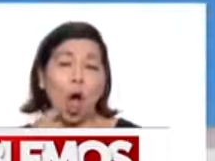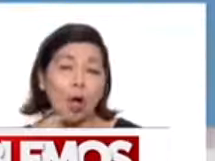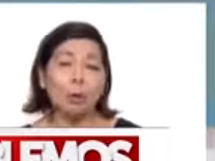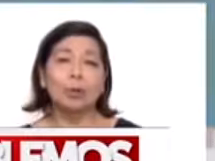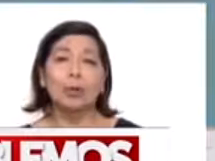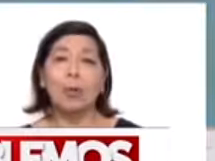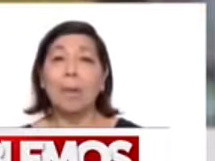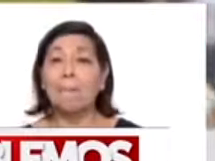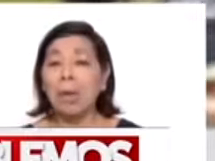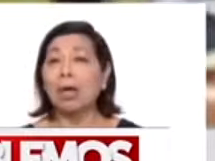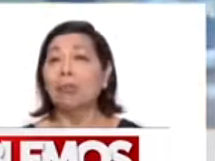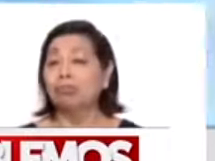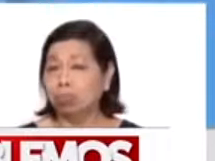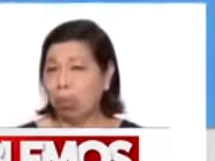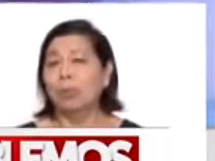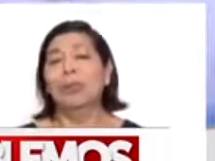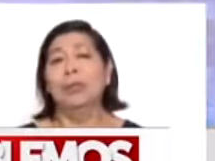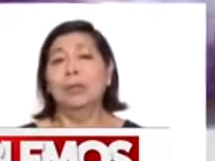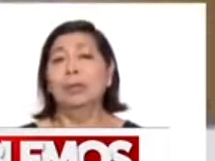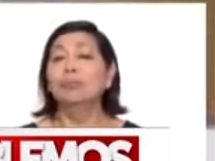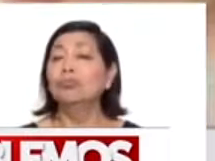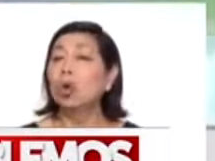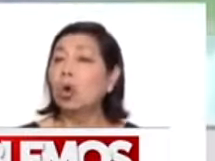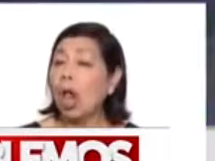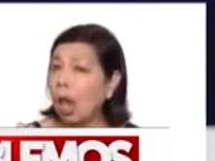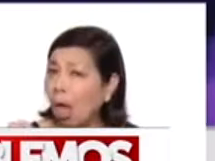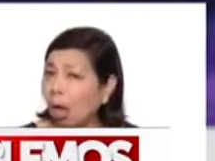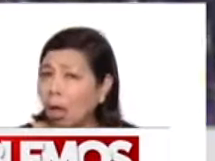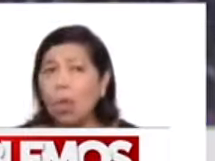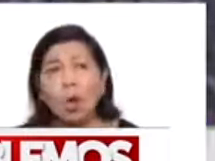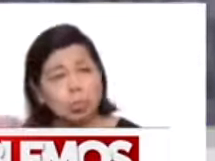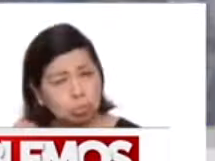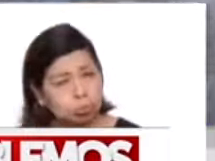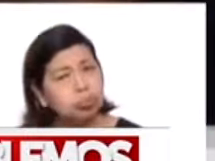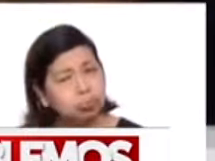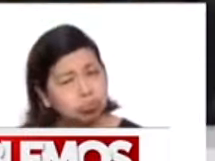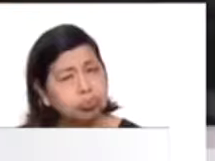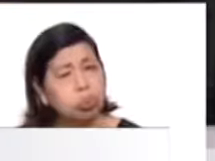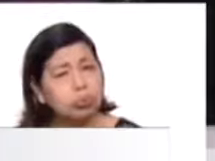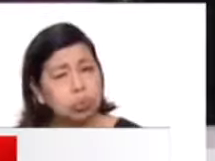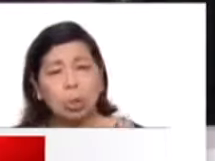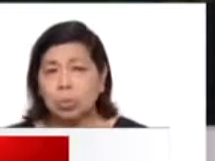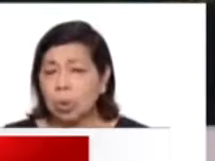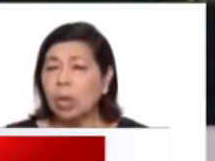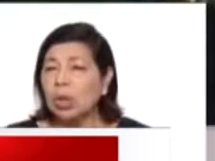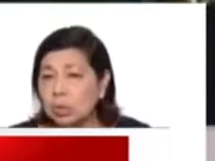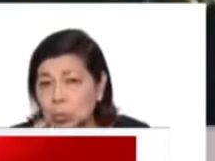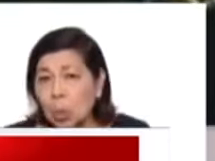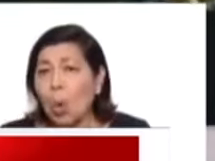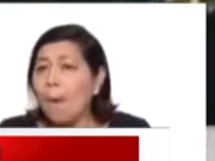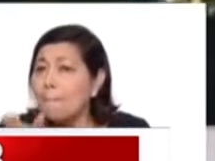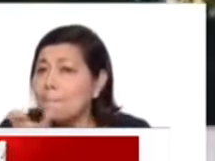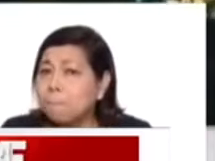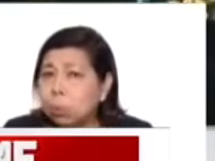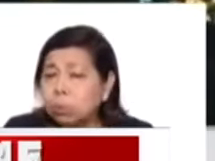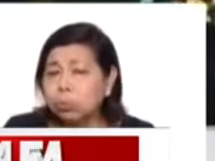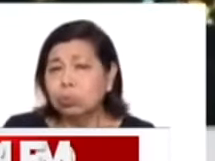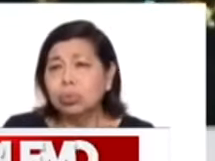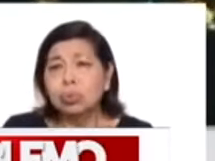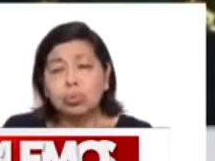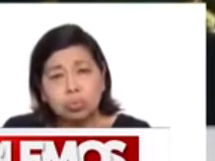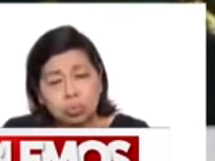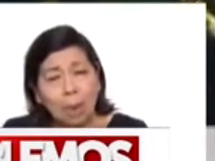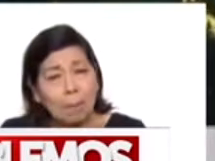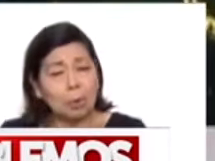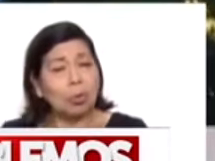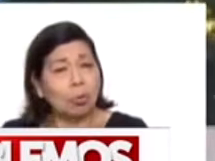niños con becas deportivas. Legado se ha preocupado además por seguir descubriendo talento